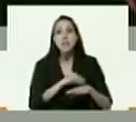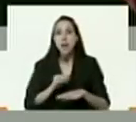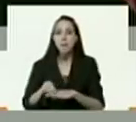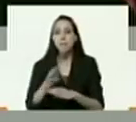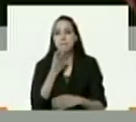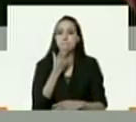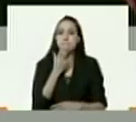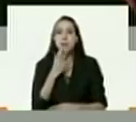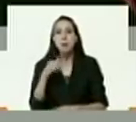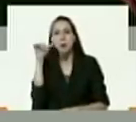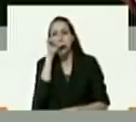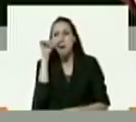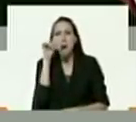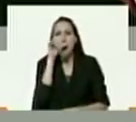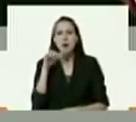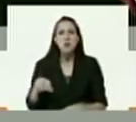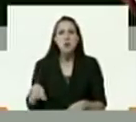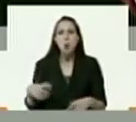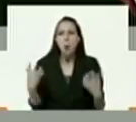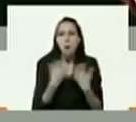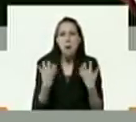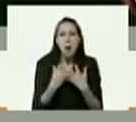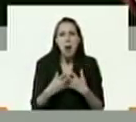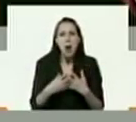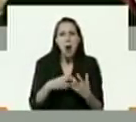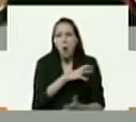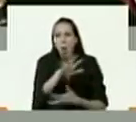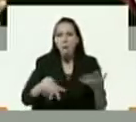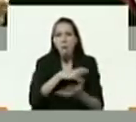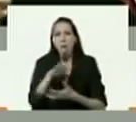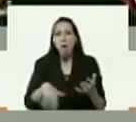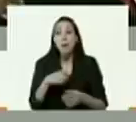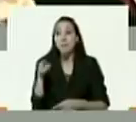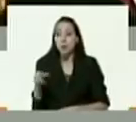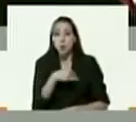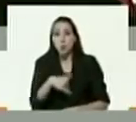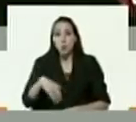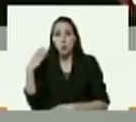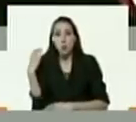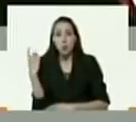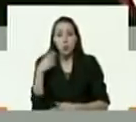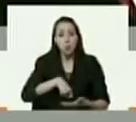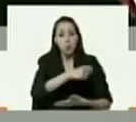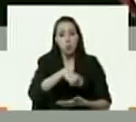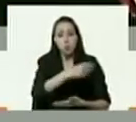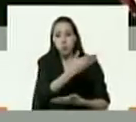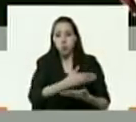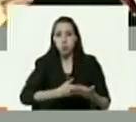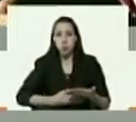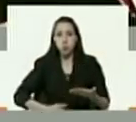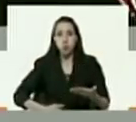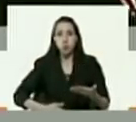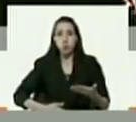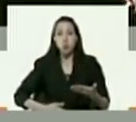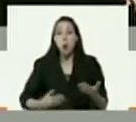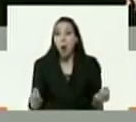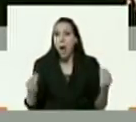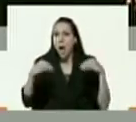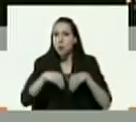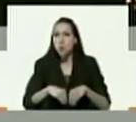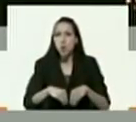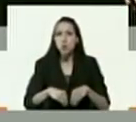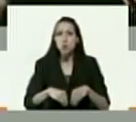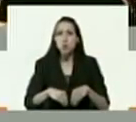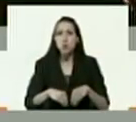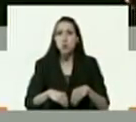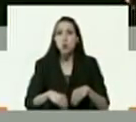narcoterrorismo. Debe ser que entonces el señor Santos firmó un acuerdo con los narcoterroristas, porque firmaron un acuerdo con